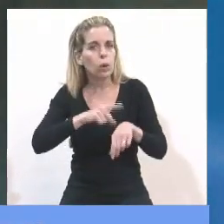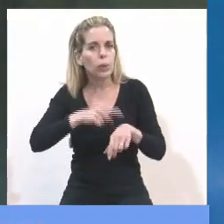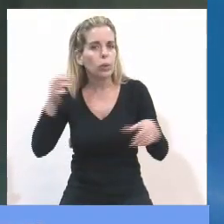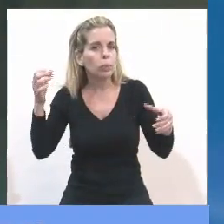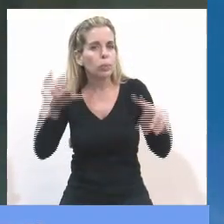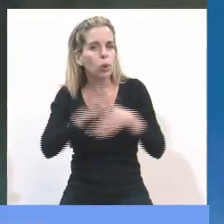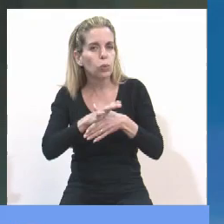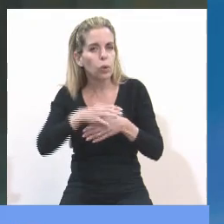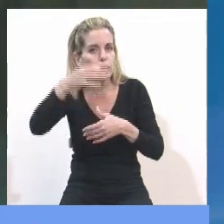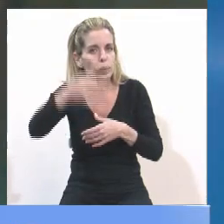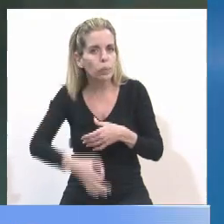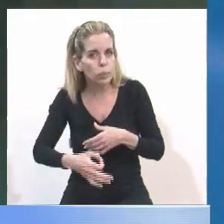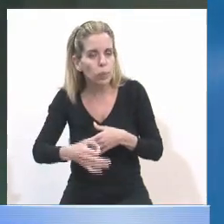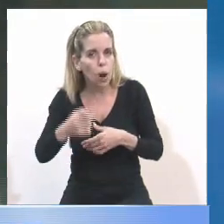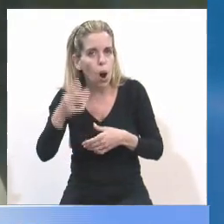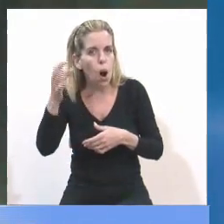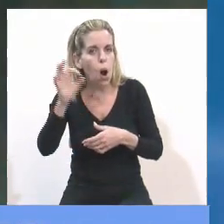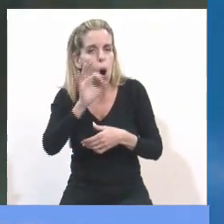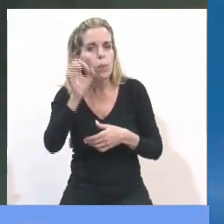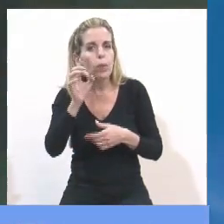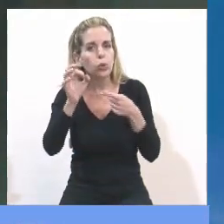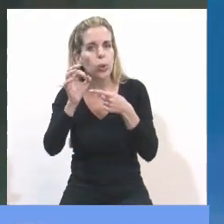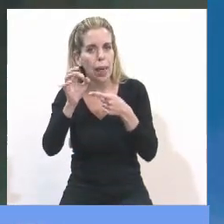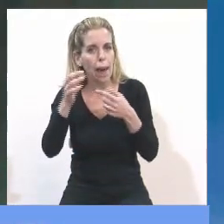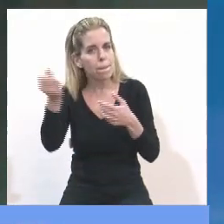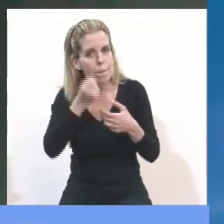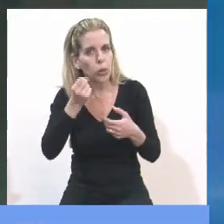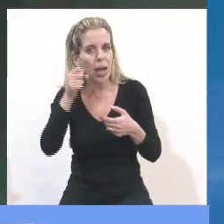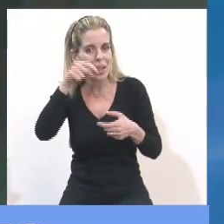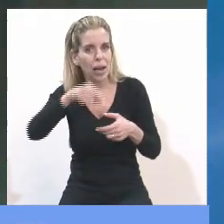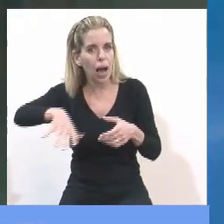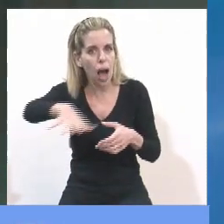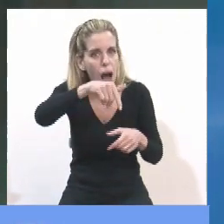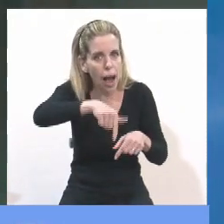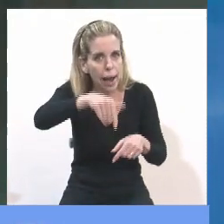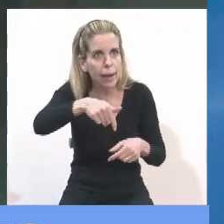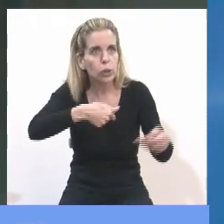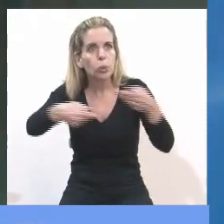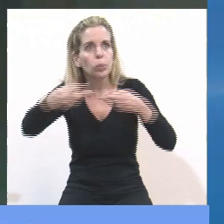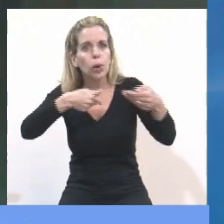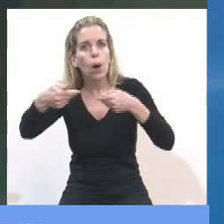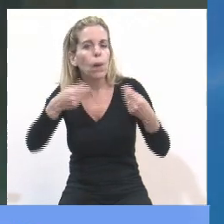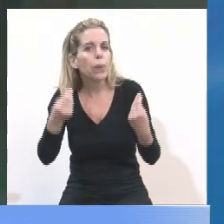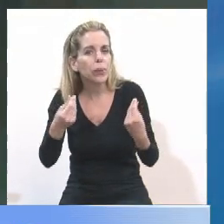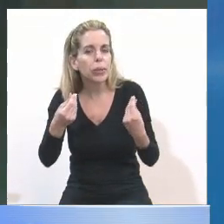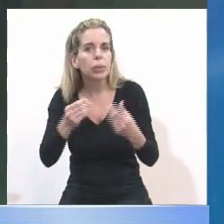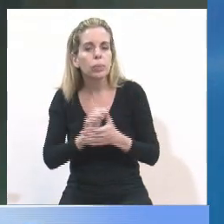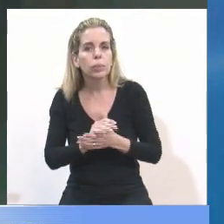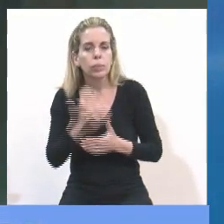muy importante en este contexto donde todos declaman la